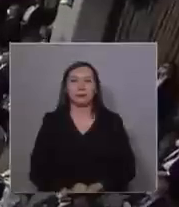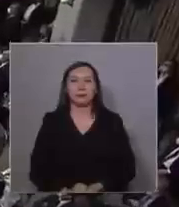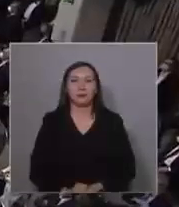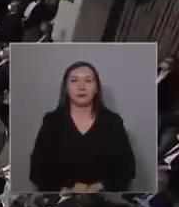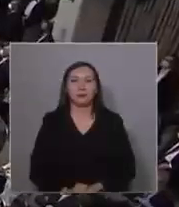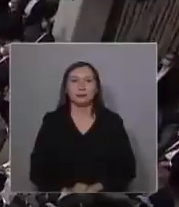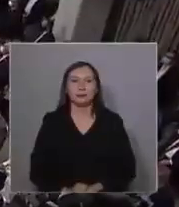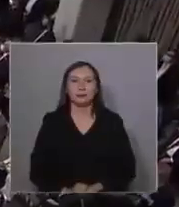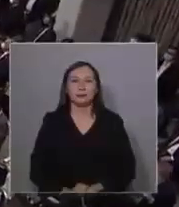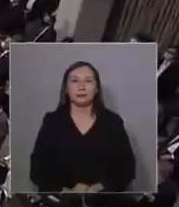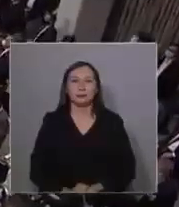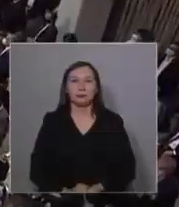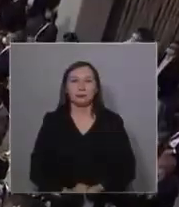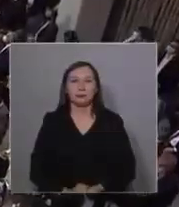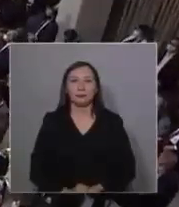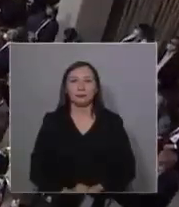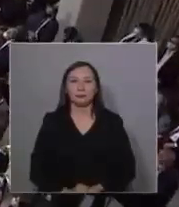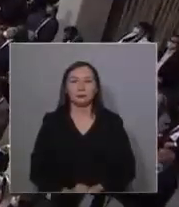Ahí la...